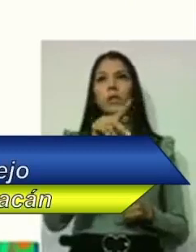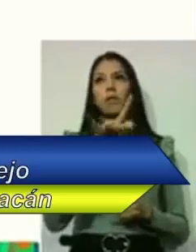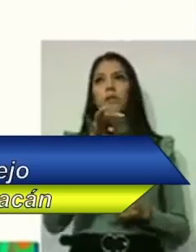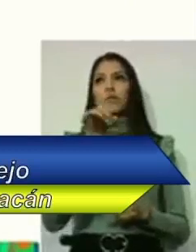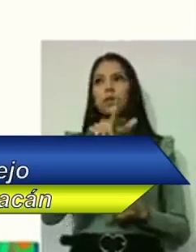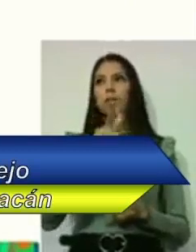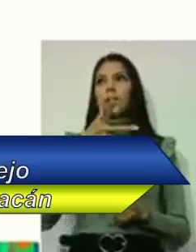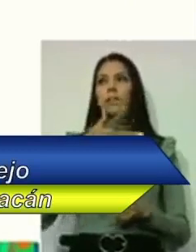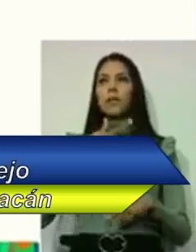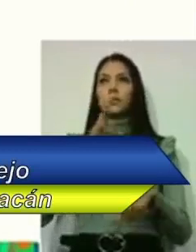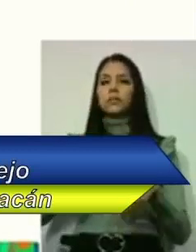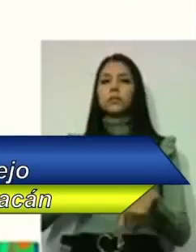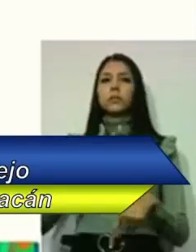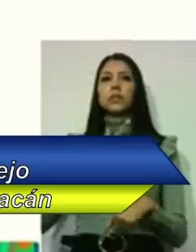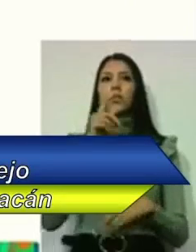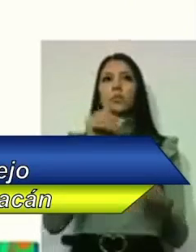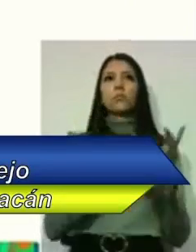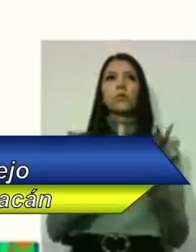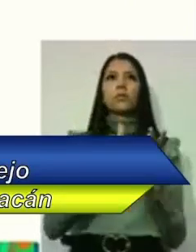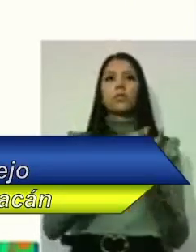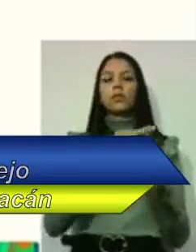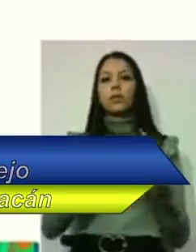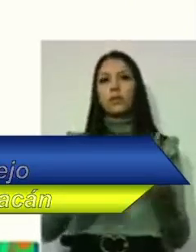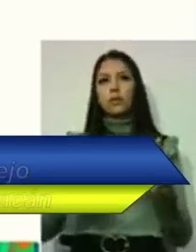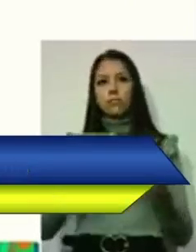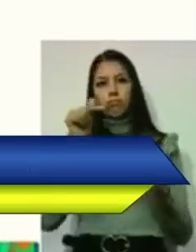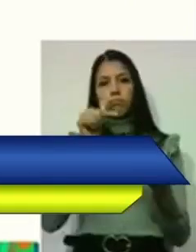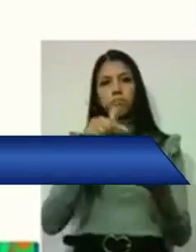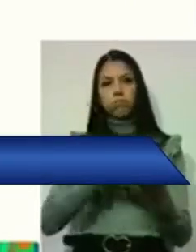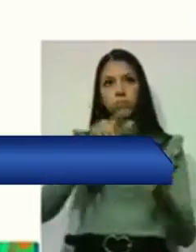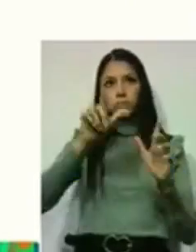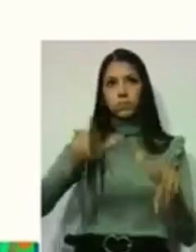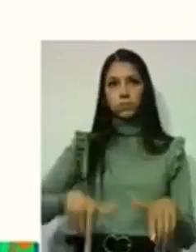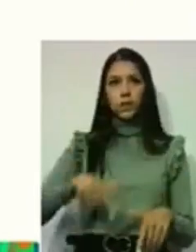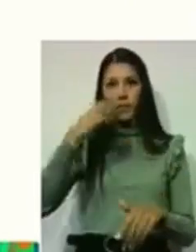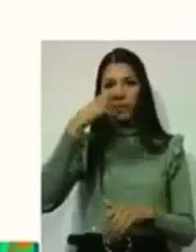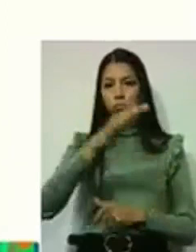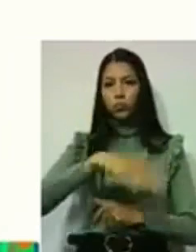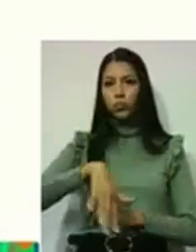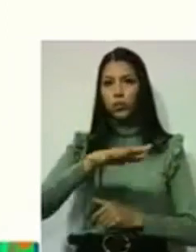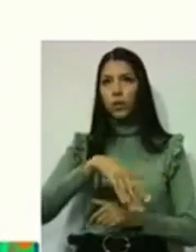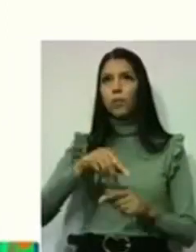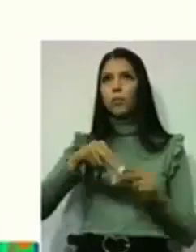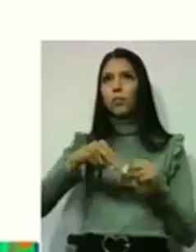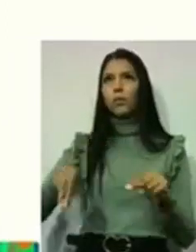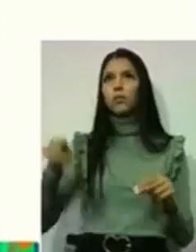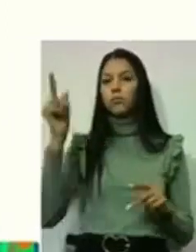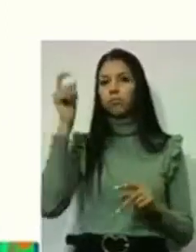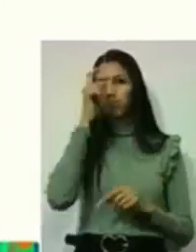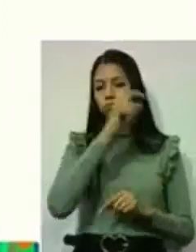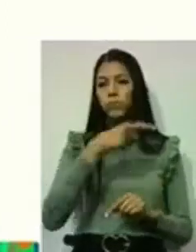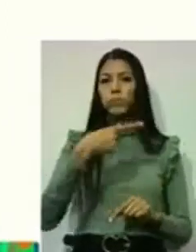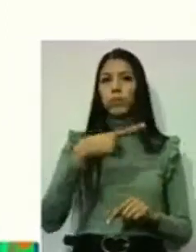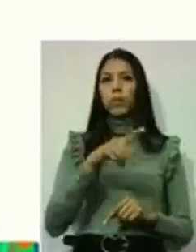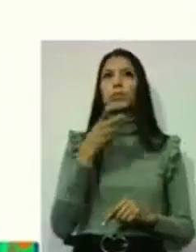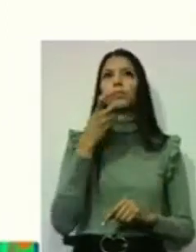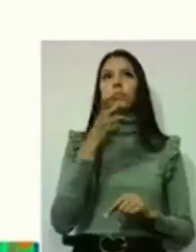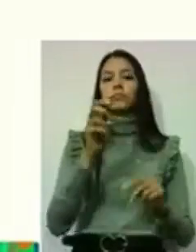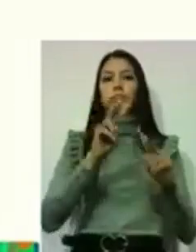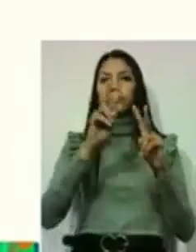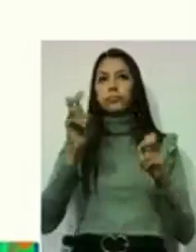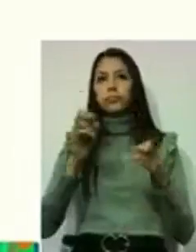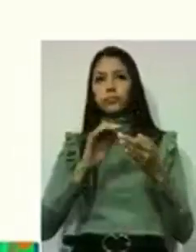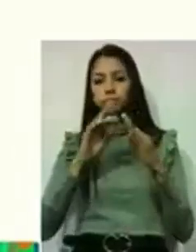Se han tenido más de 1.5 millones de entradas a la página de michoacan.travel para buscar boletos y ha sido un poco complicado, pero es justamente el